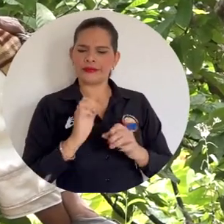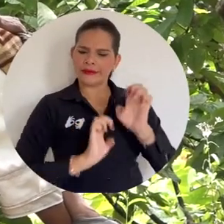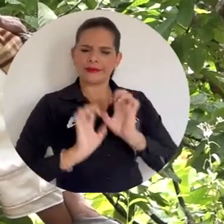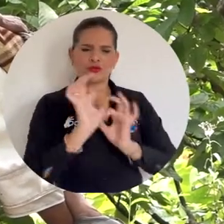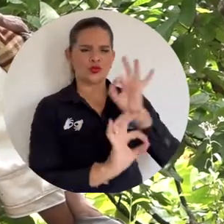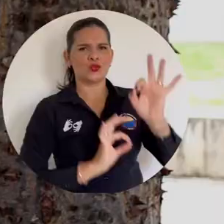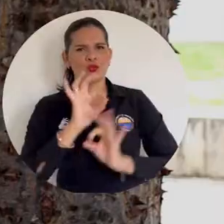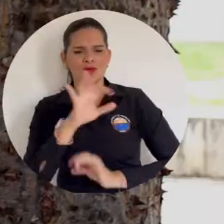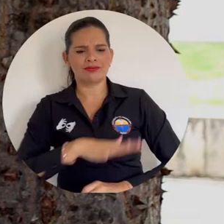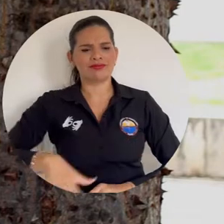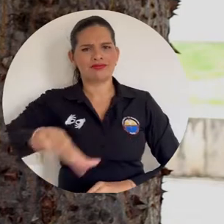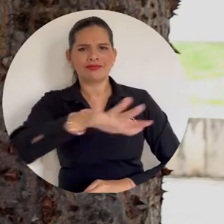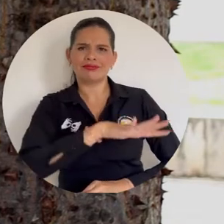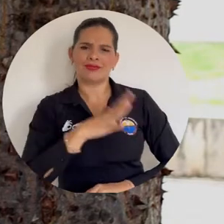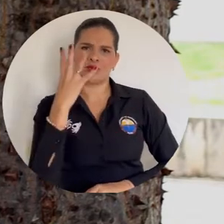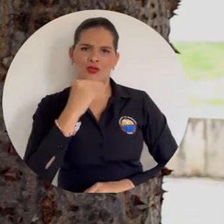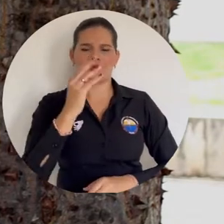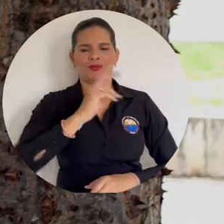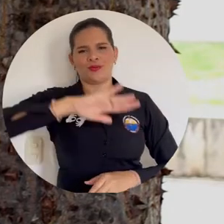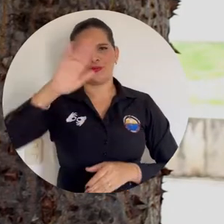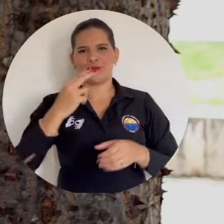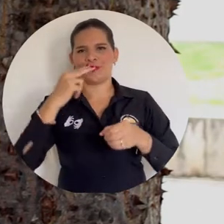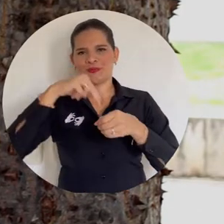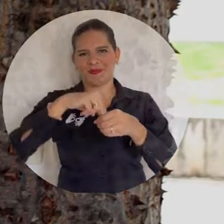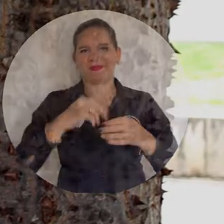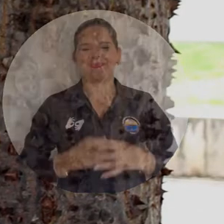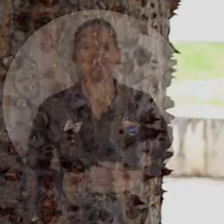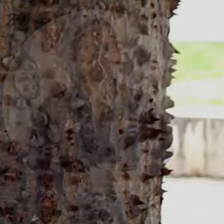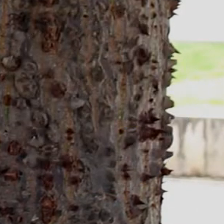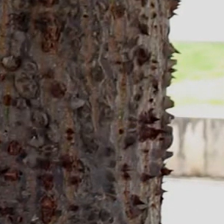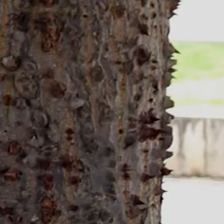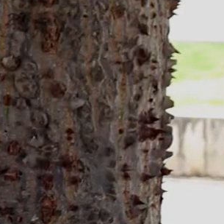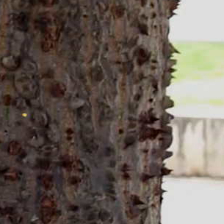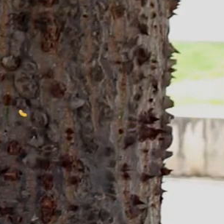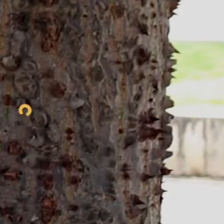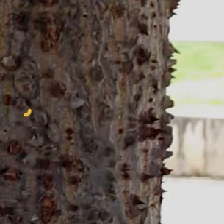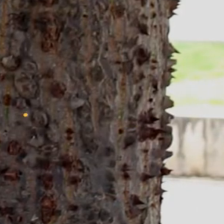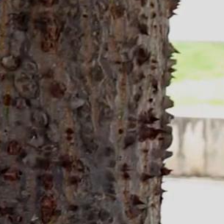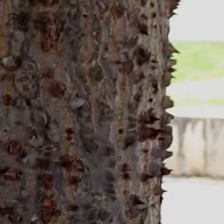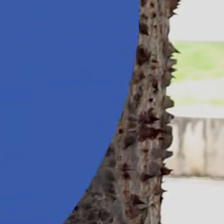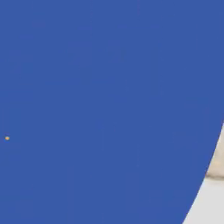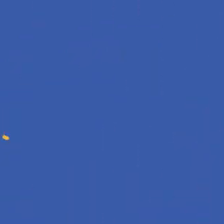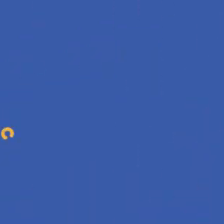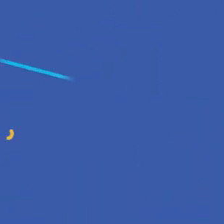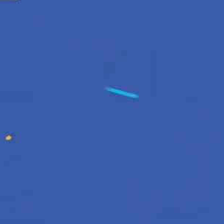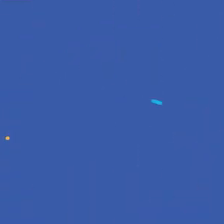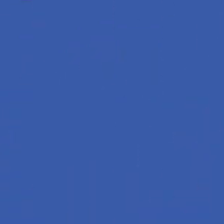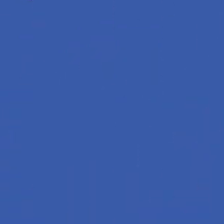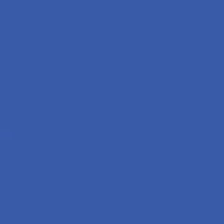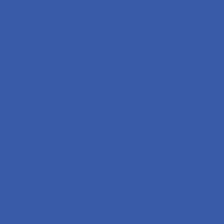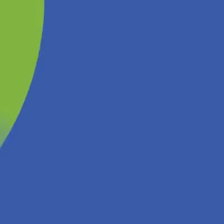como indígenas, para que ellos sepan el valor que tienen estas especies en la Sierra Nevada de Santa Marta.